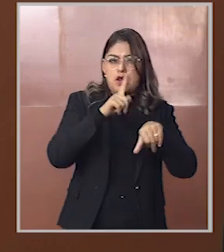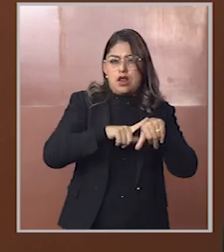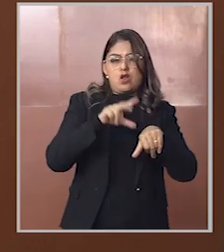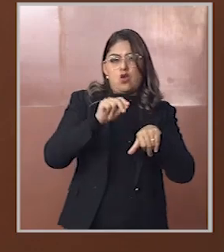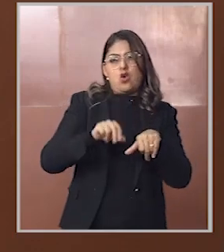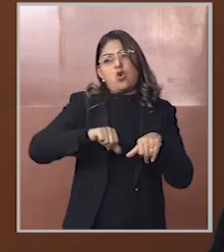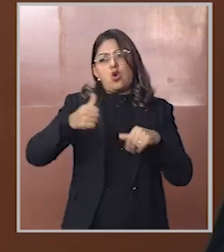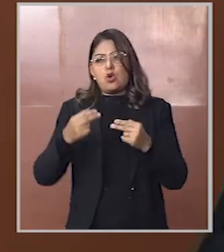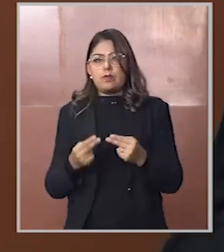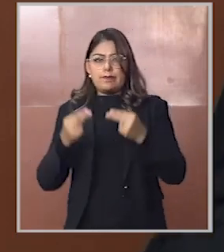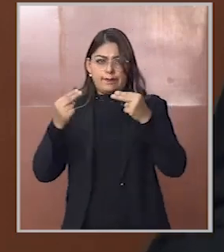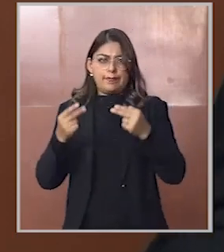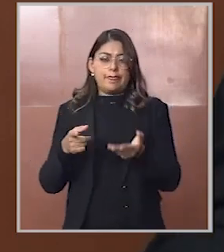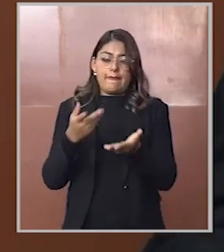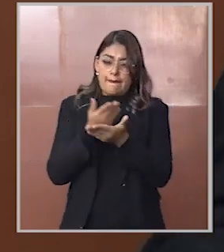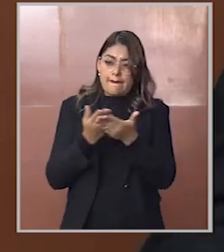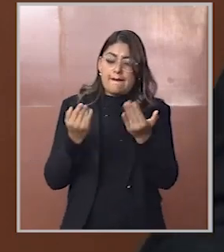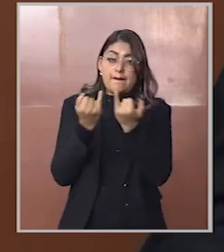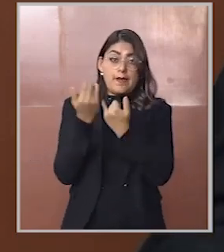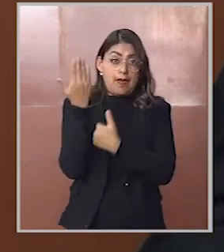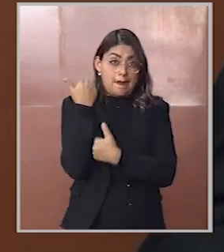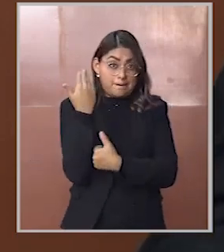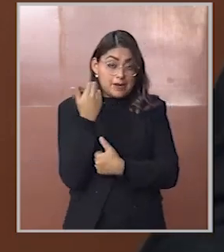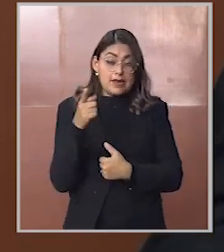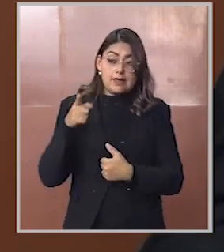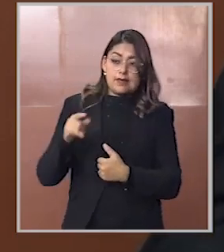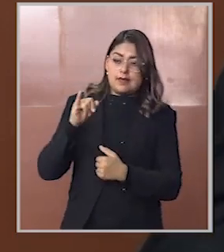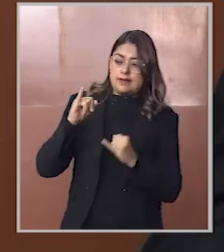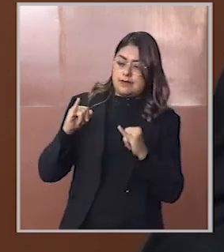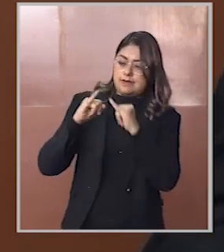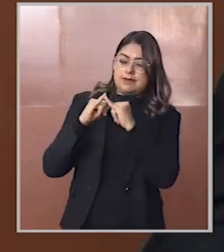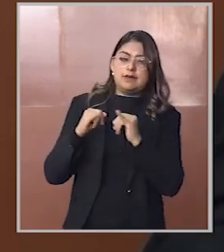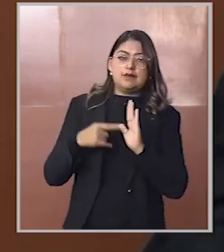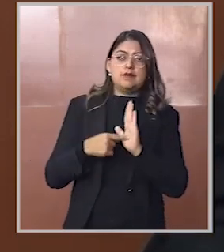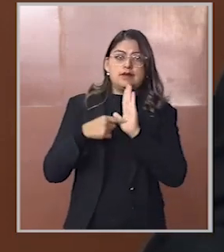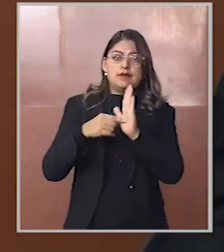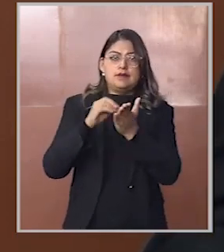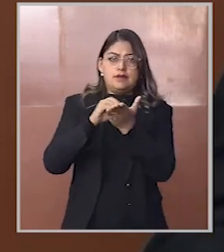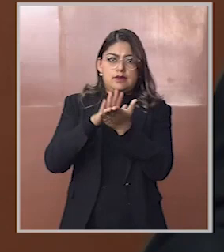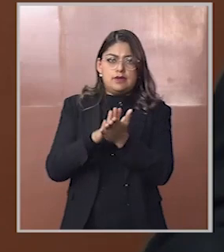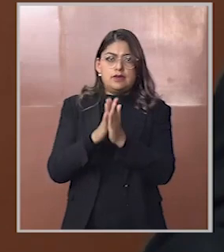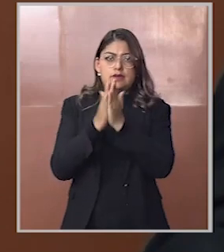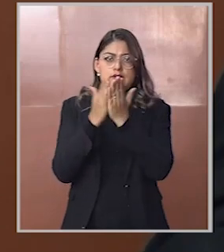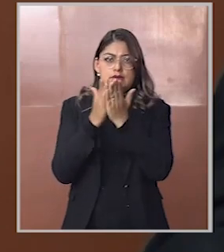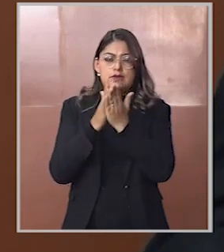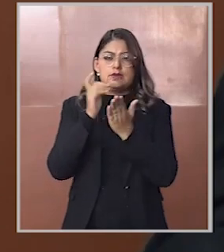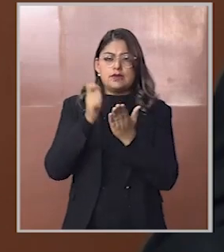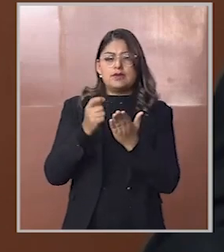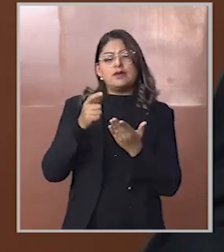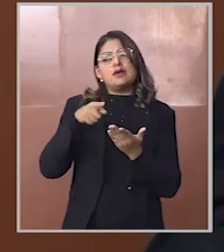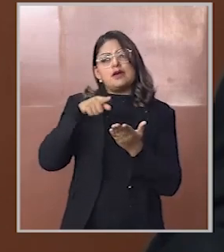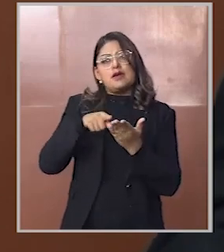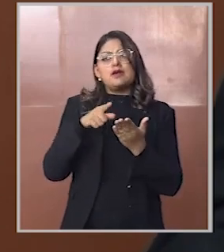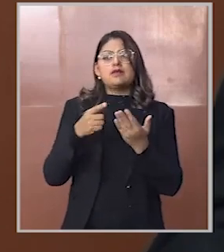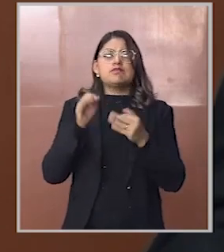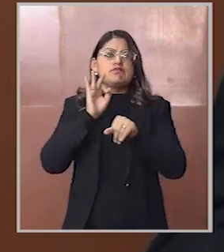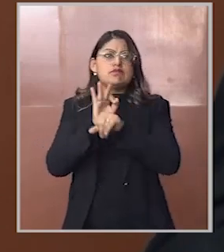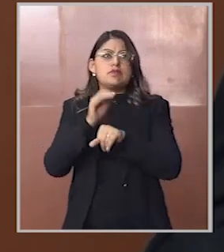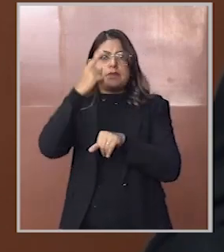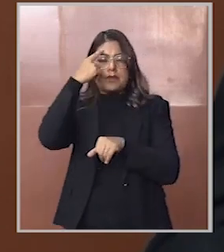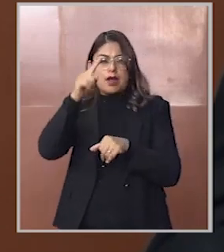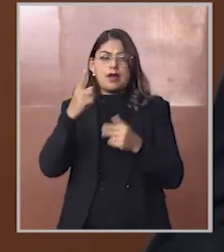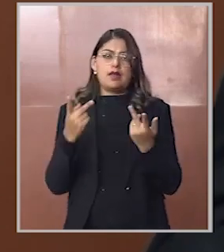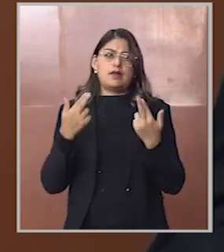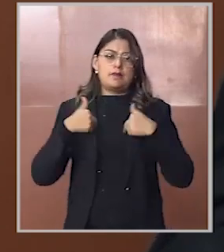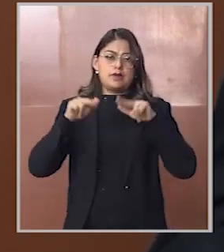Asimismo recientemente el Instituto publicó el protocolo de actuación con perspectiva intercultural para la representación de personas pueblos